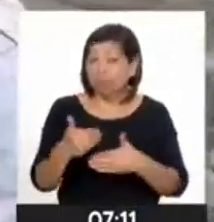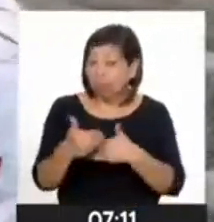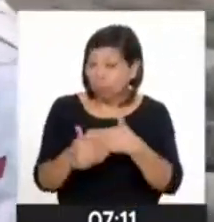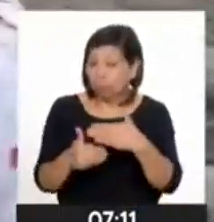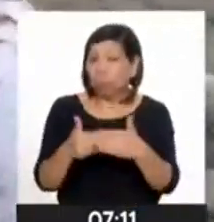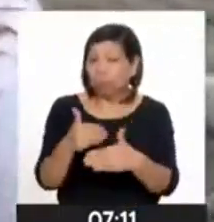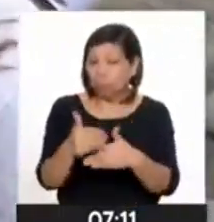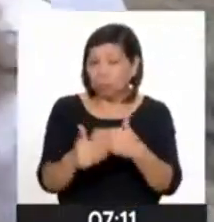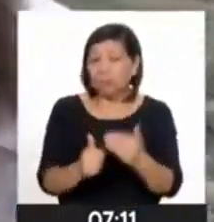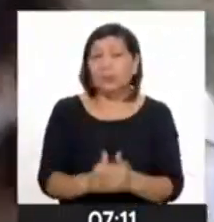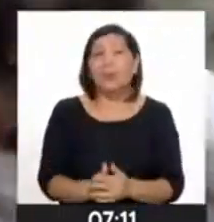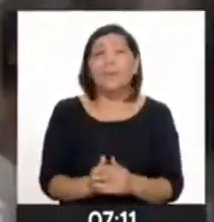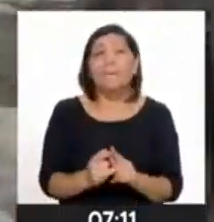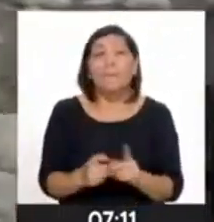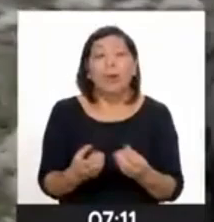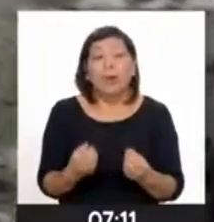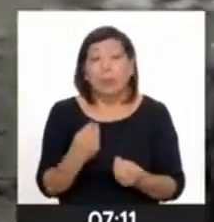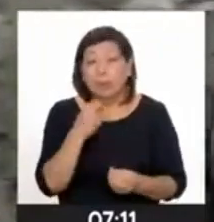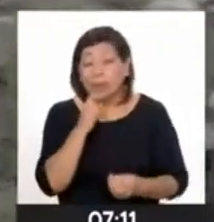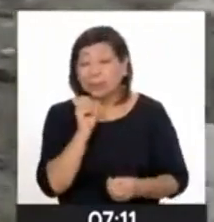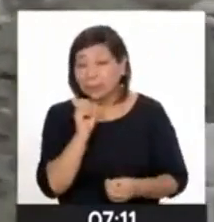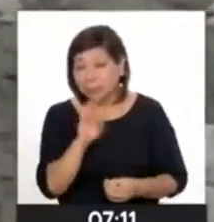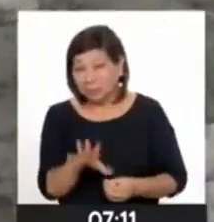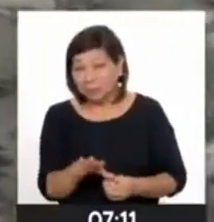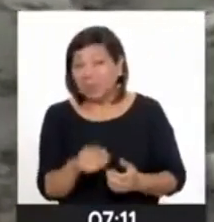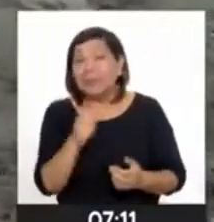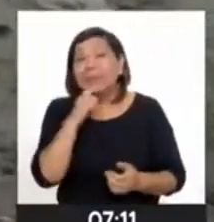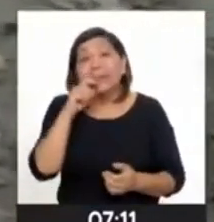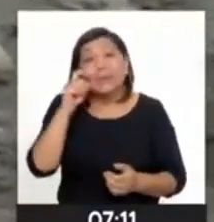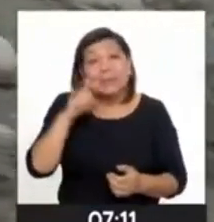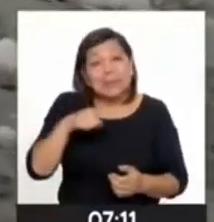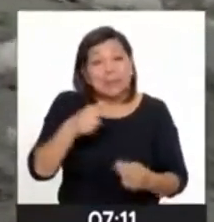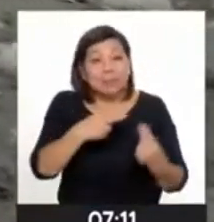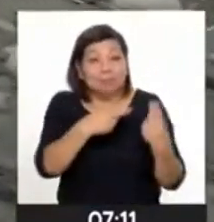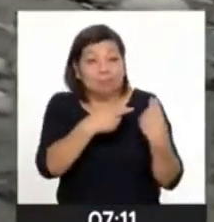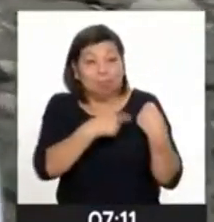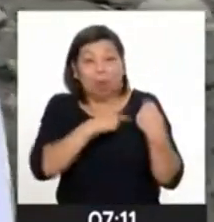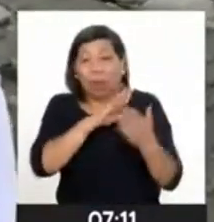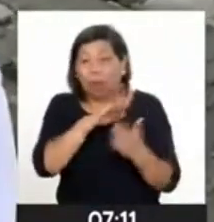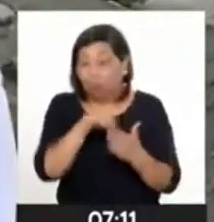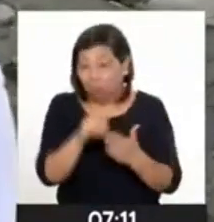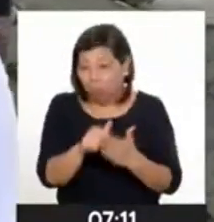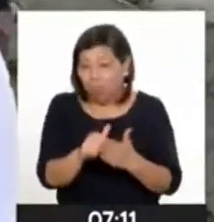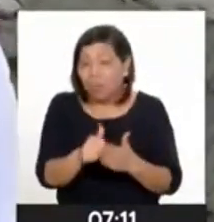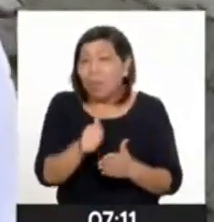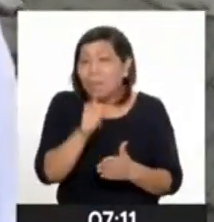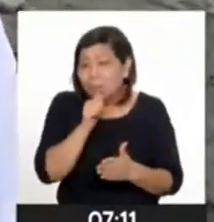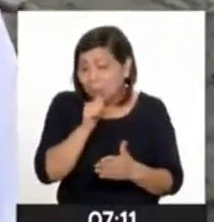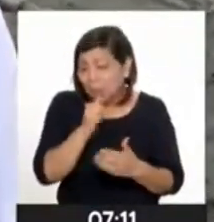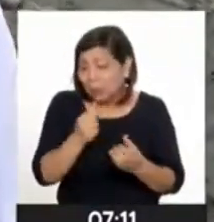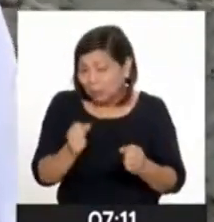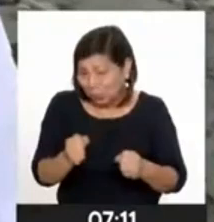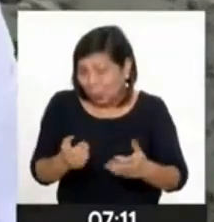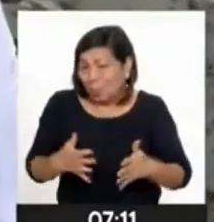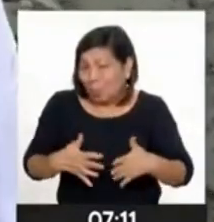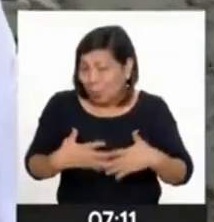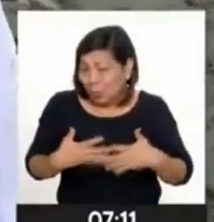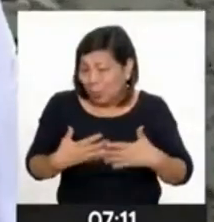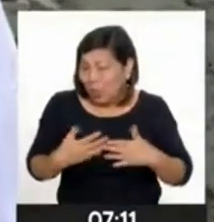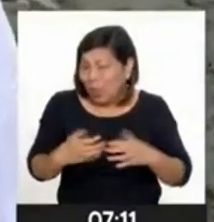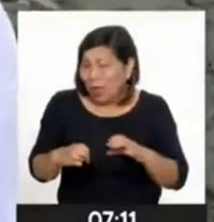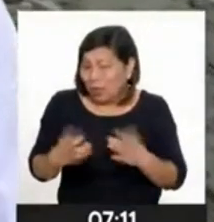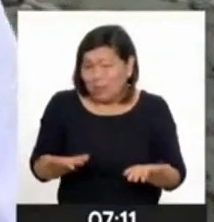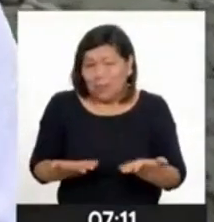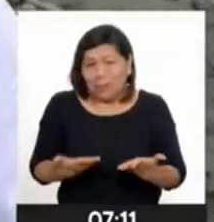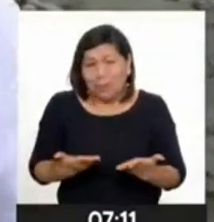avanzando. Pero como vuelvo a señalar, lo que necesitamos es que se comprometan todos, también el sector privado, porque el sector privado también ya viene